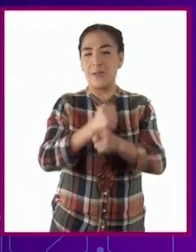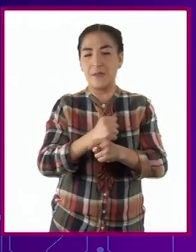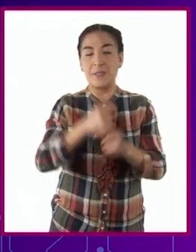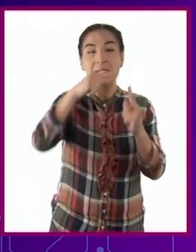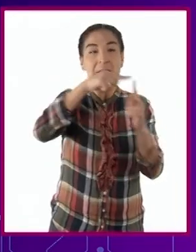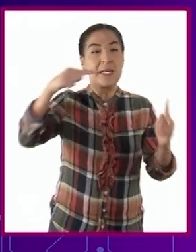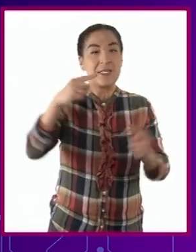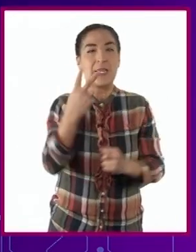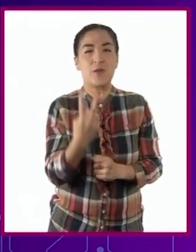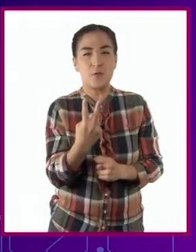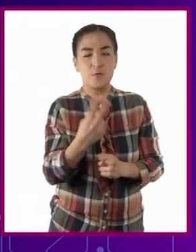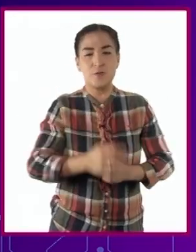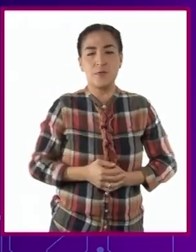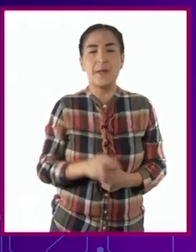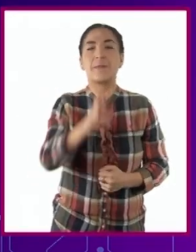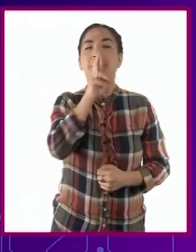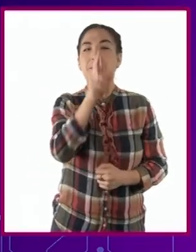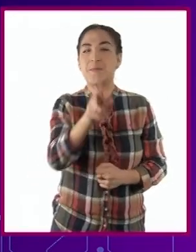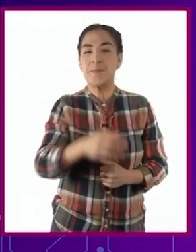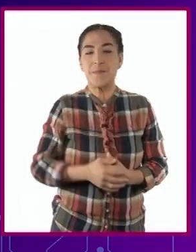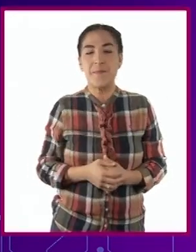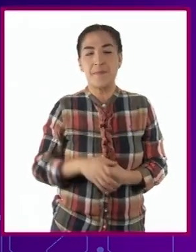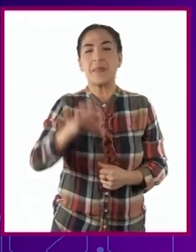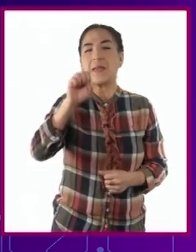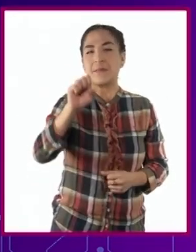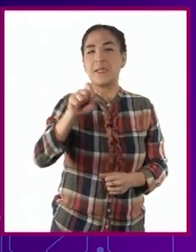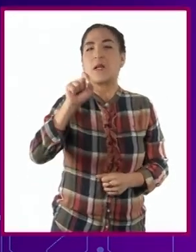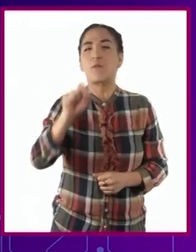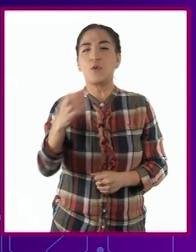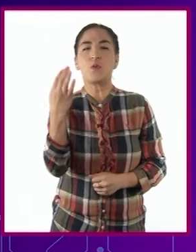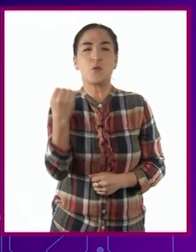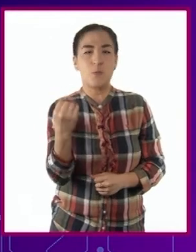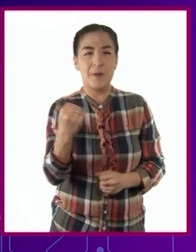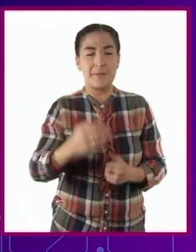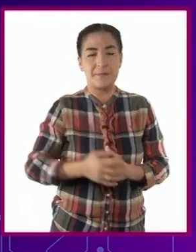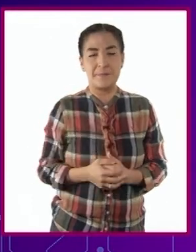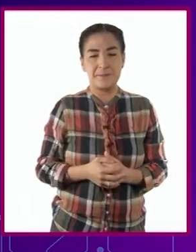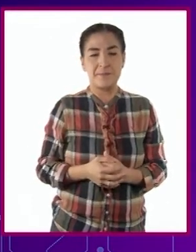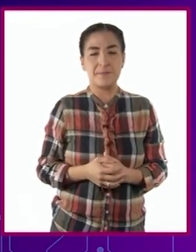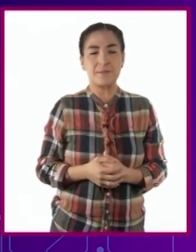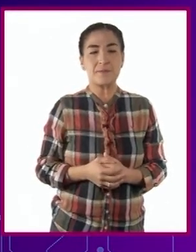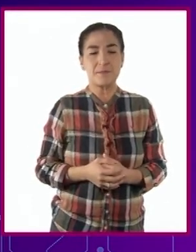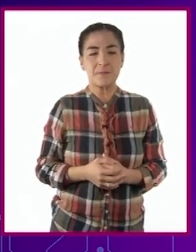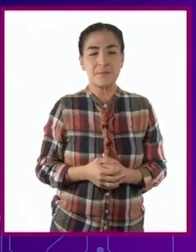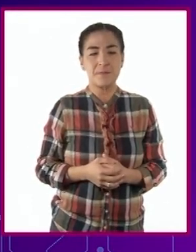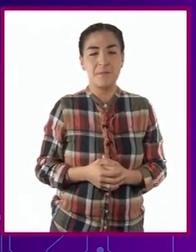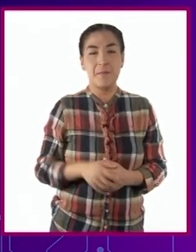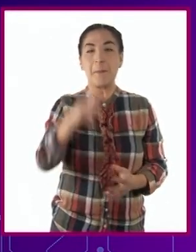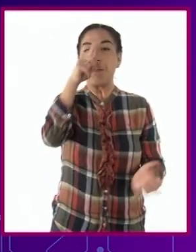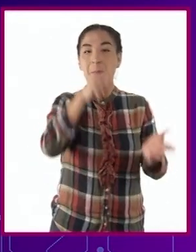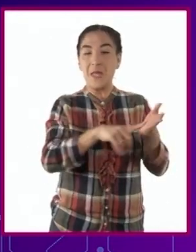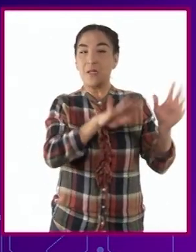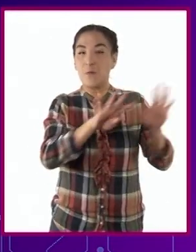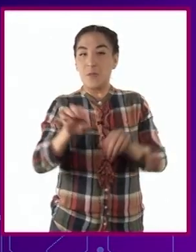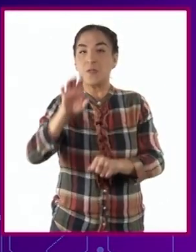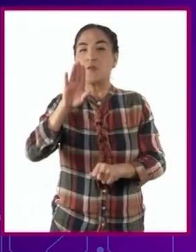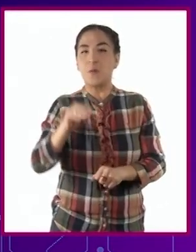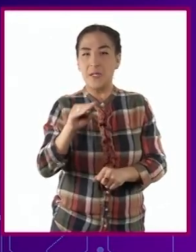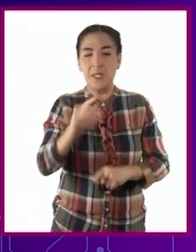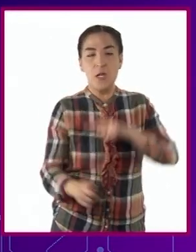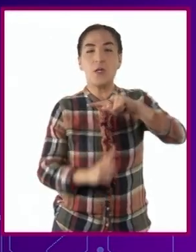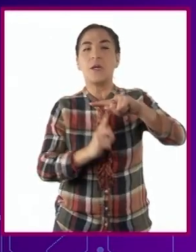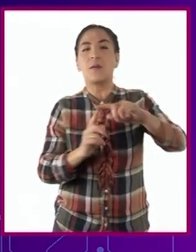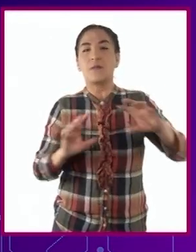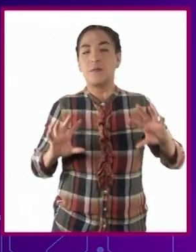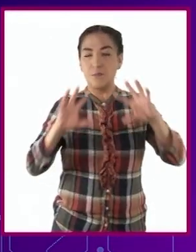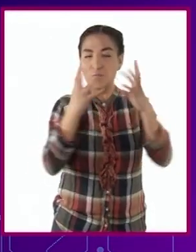entre 2, lo que arroja un promedio de 60.9. Para el año 1990 sumamos la